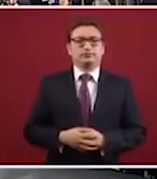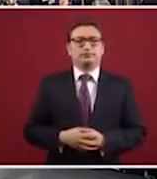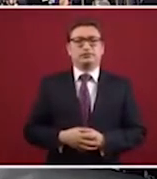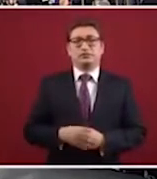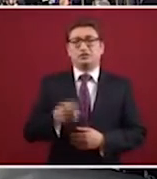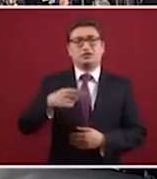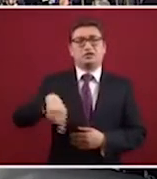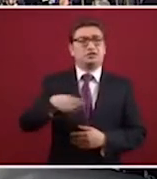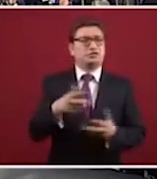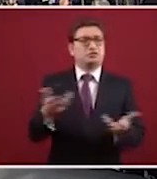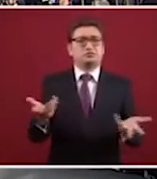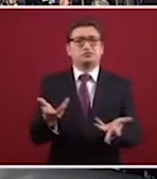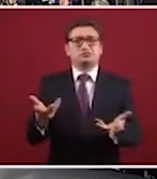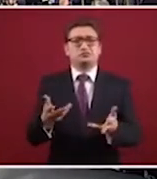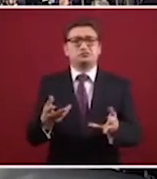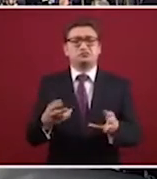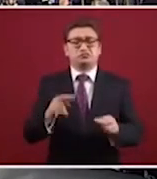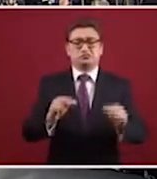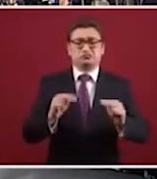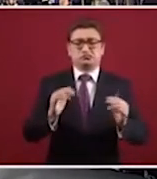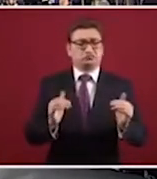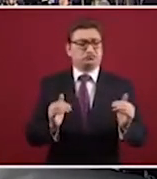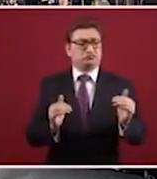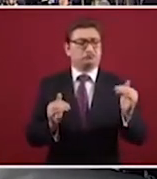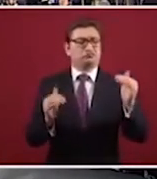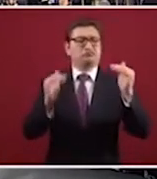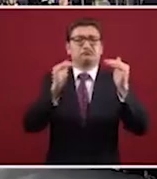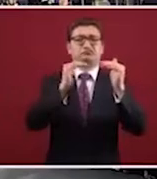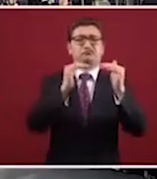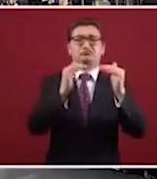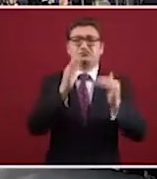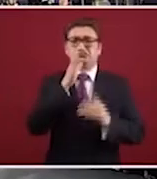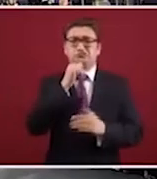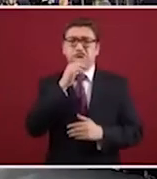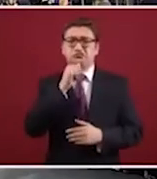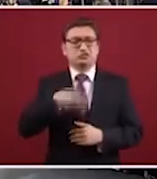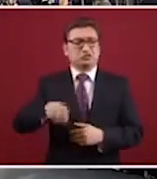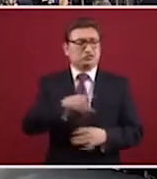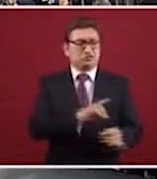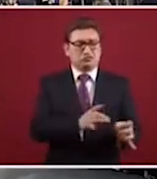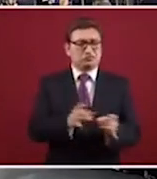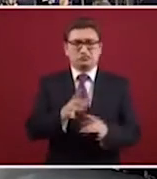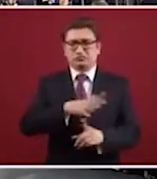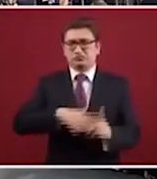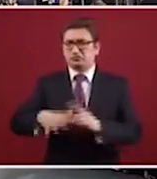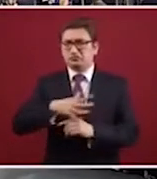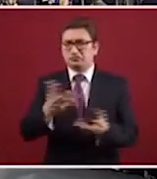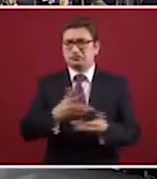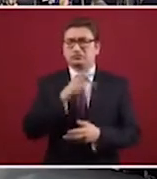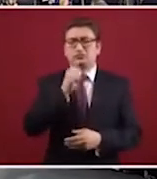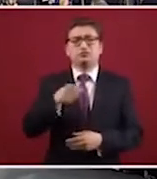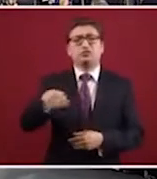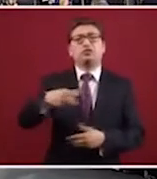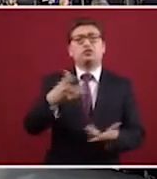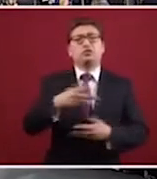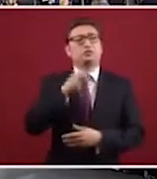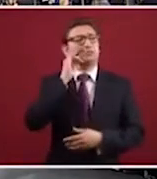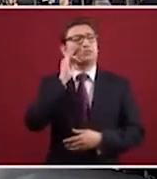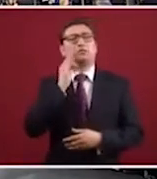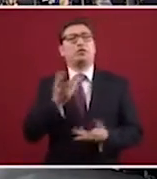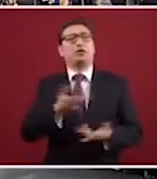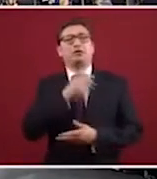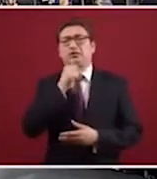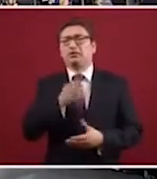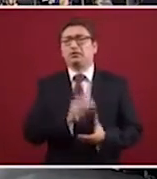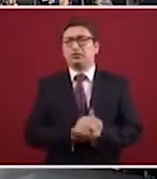no han estado a la altura de las circunstancias se han hecho de la vista gorda